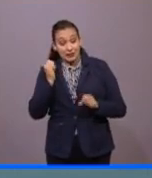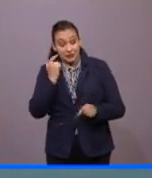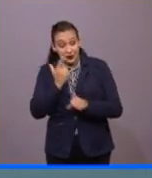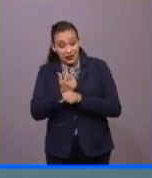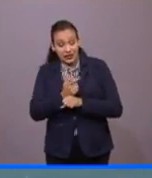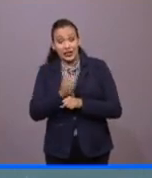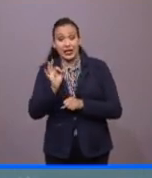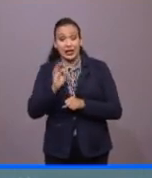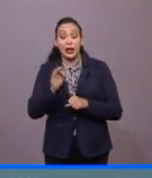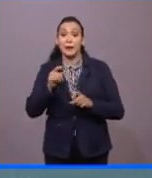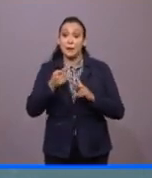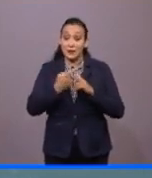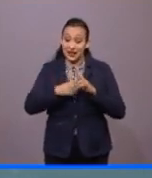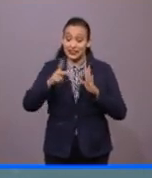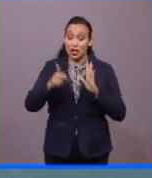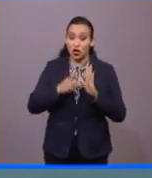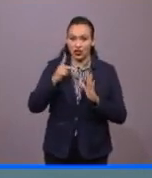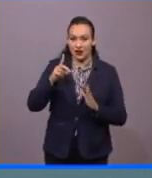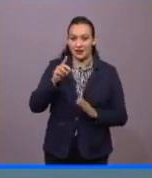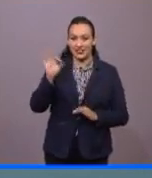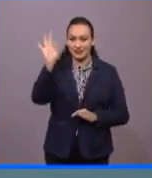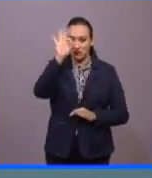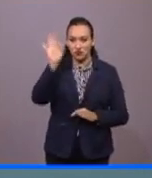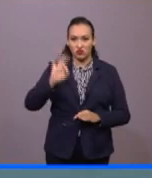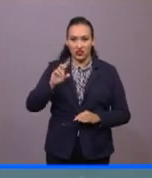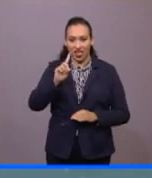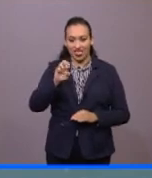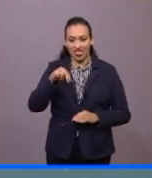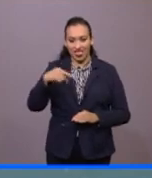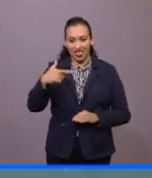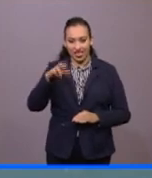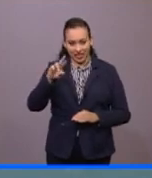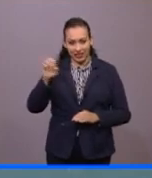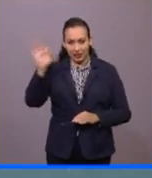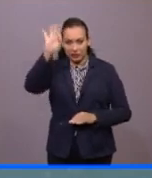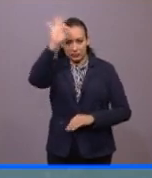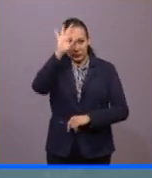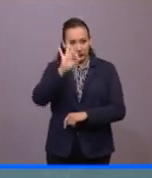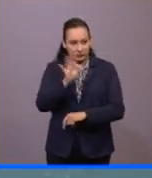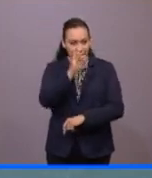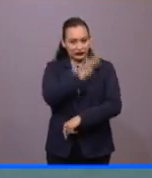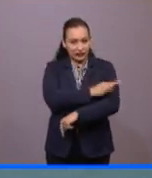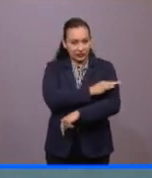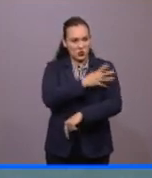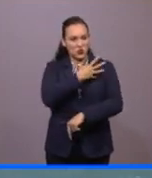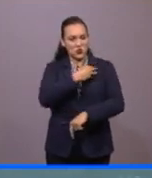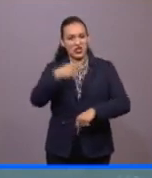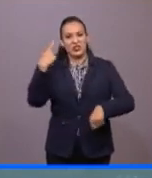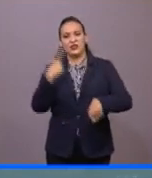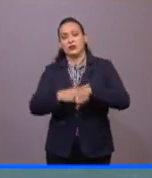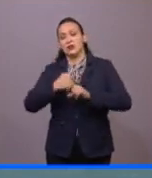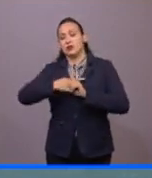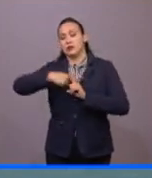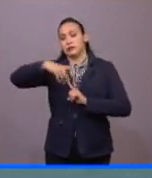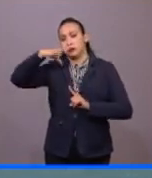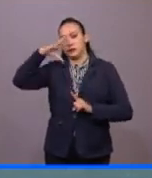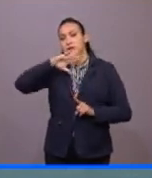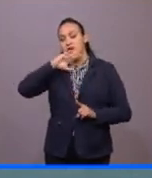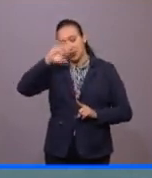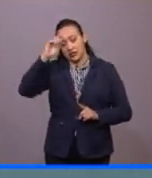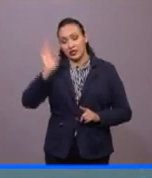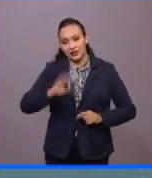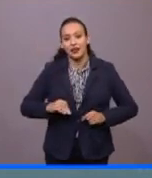de dengue con casos endémicos en Ciudad de México, ya no falta tanto. Y lo digo porque hay evidencias